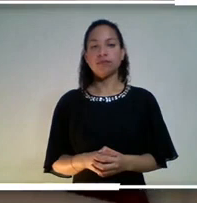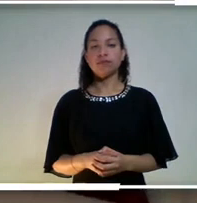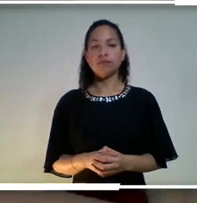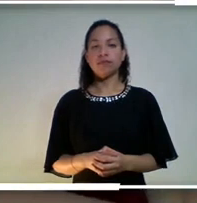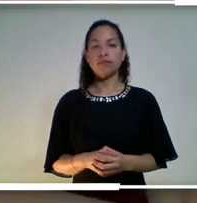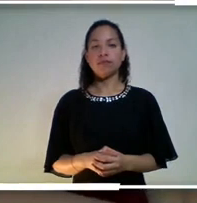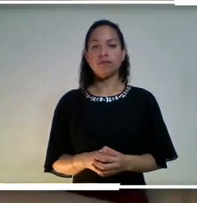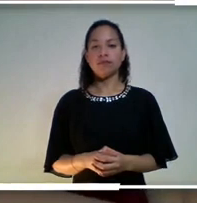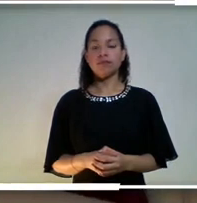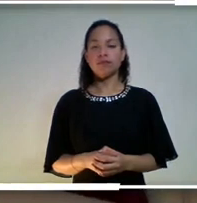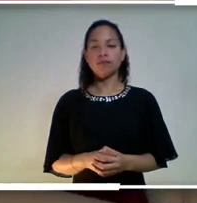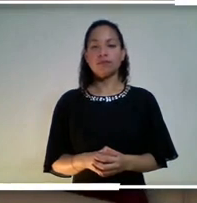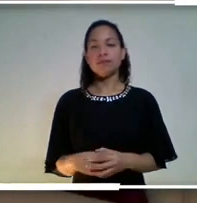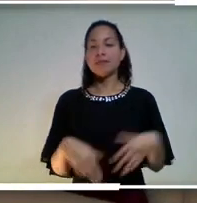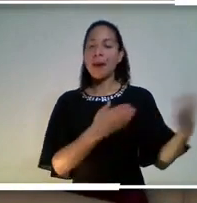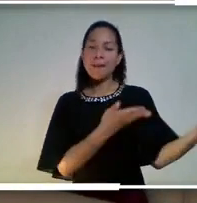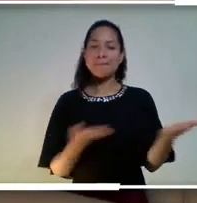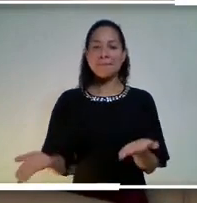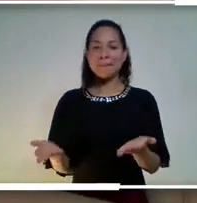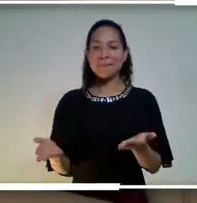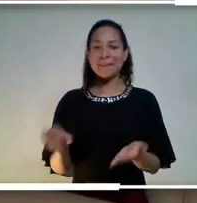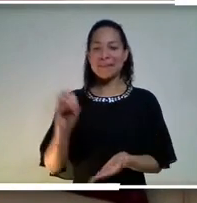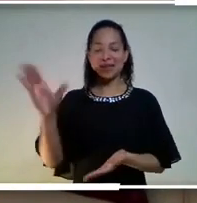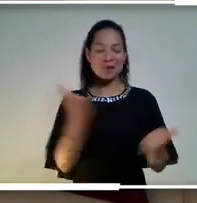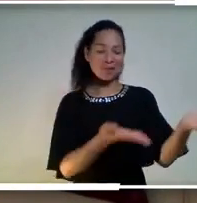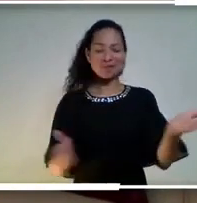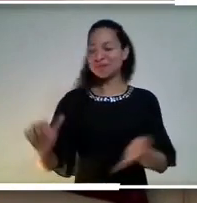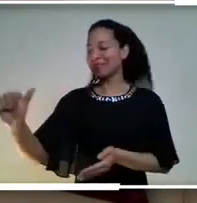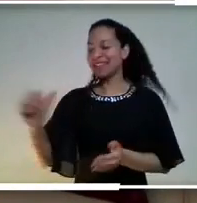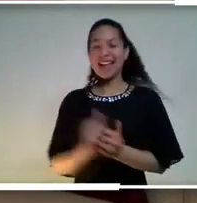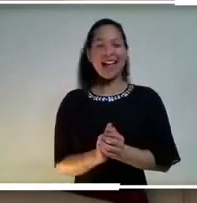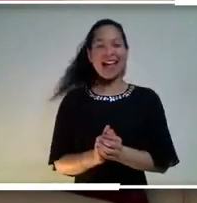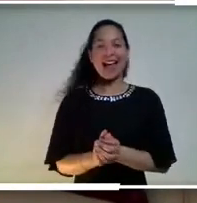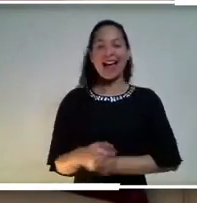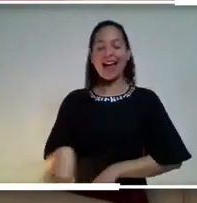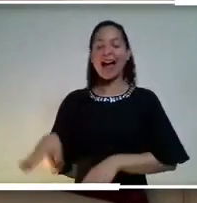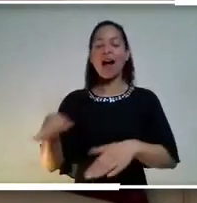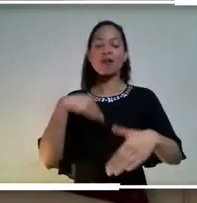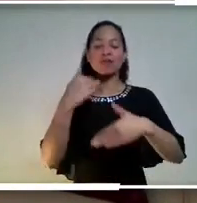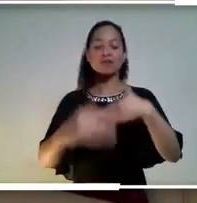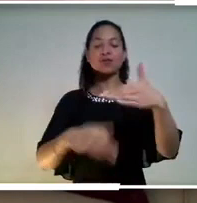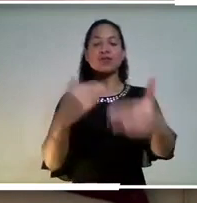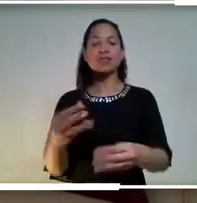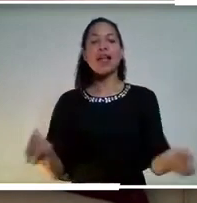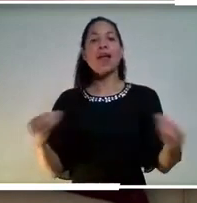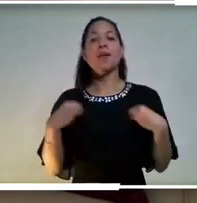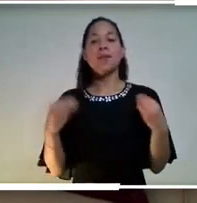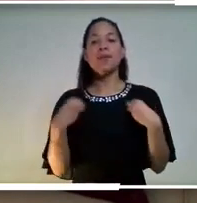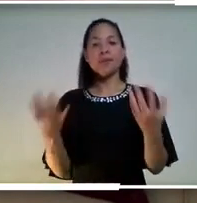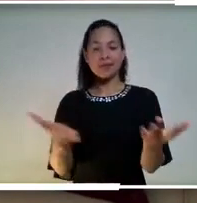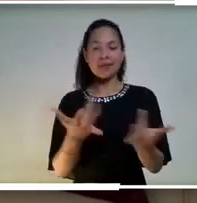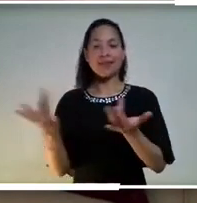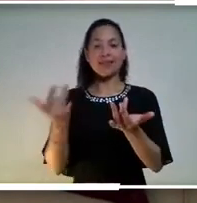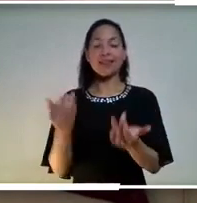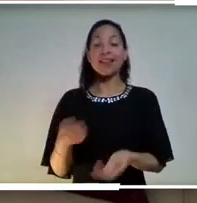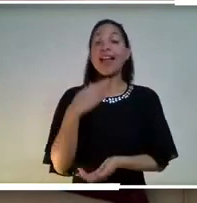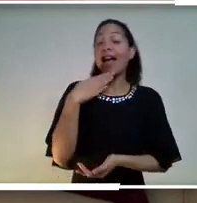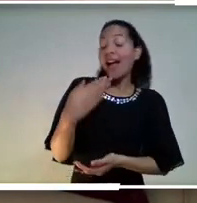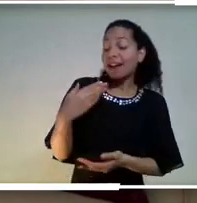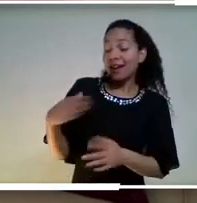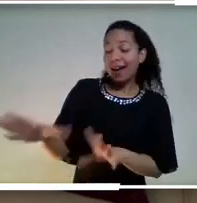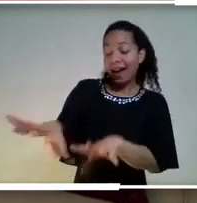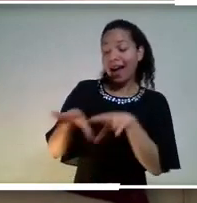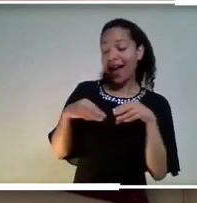bienvenido bienvenido a una vez más a la serie de temas bíblicos vivir con esperanza gracias por recibirnos en tu hogar